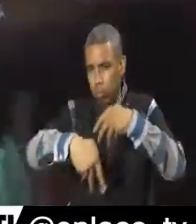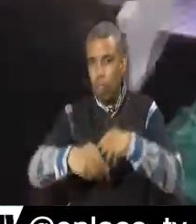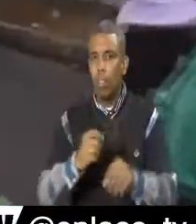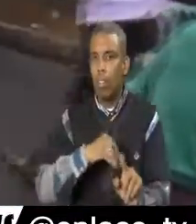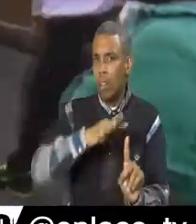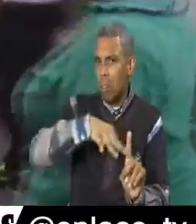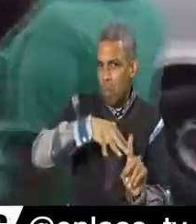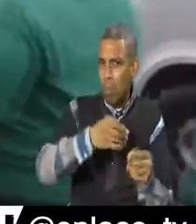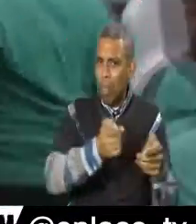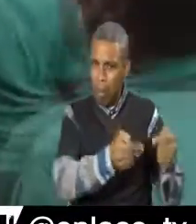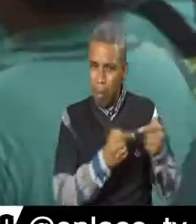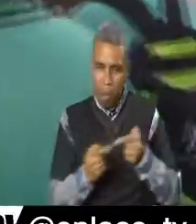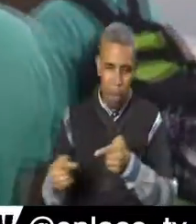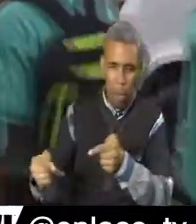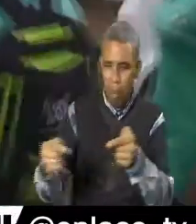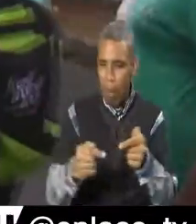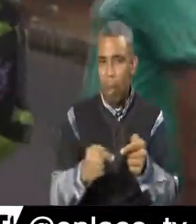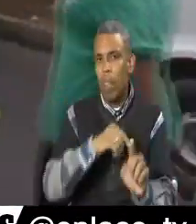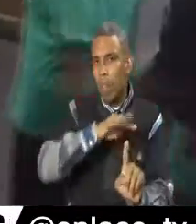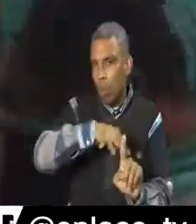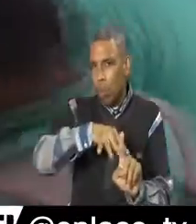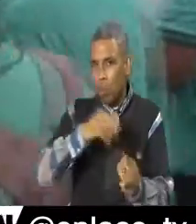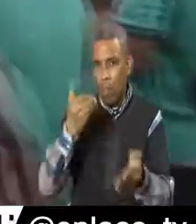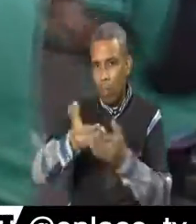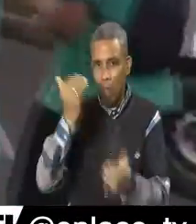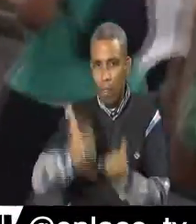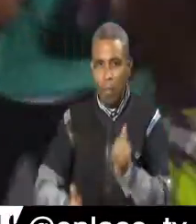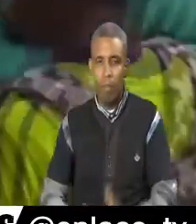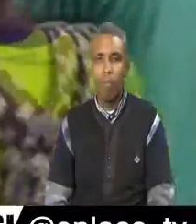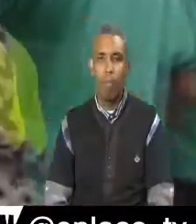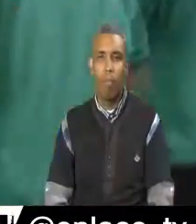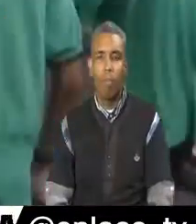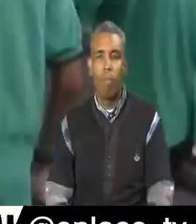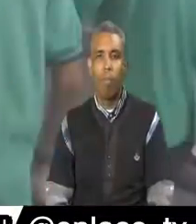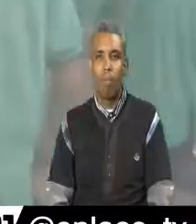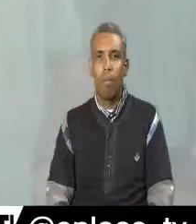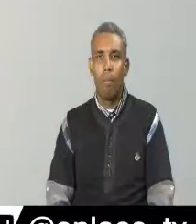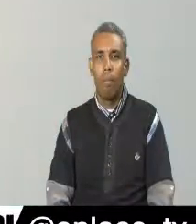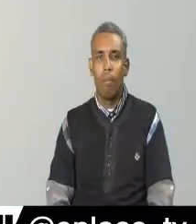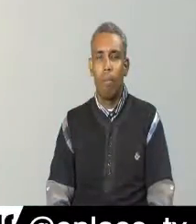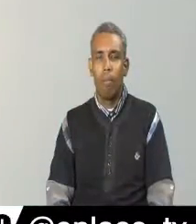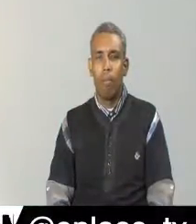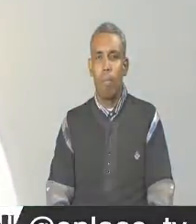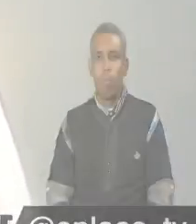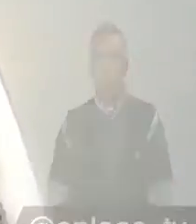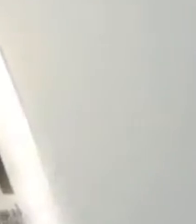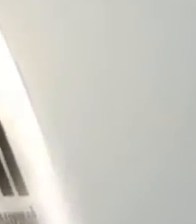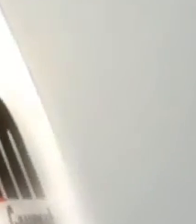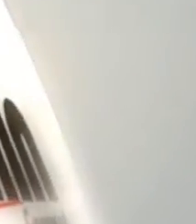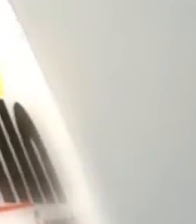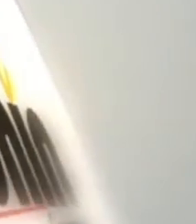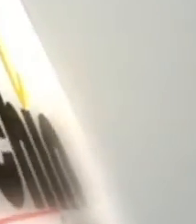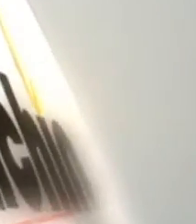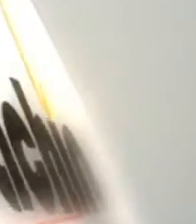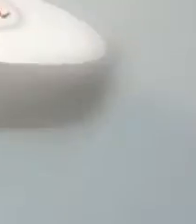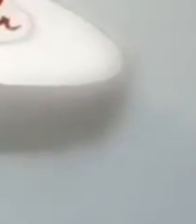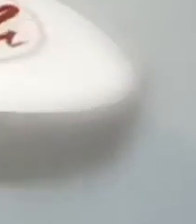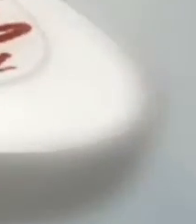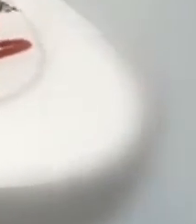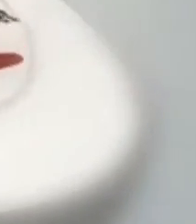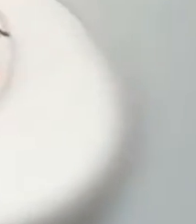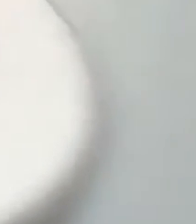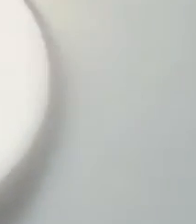integración se clausuren las 33 Olimpiadas Municipales. Hasta aquí los deportes, con el patrocinio